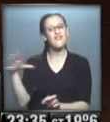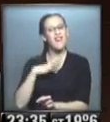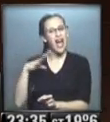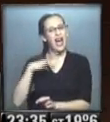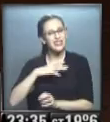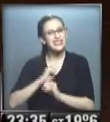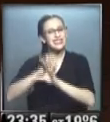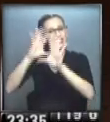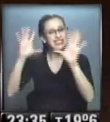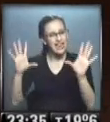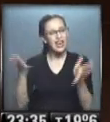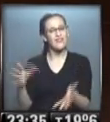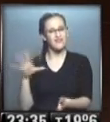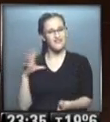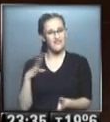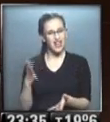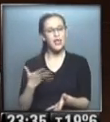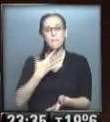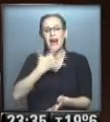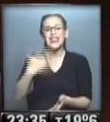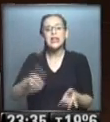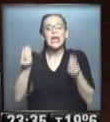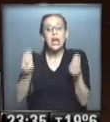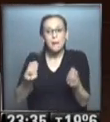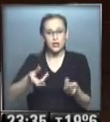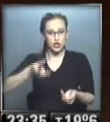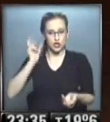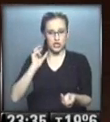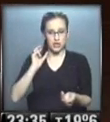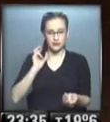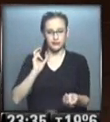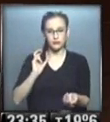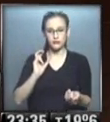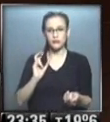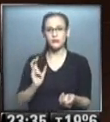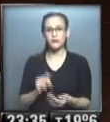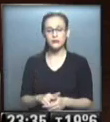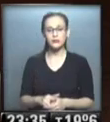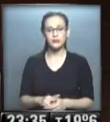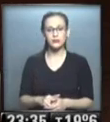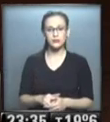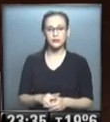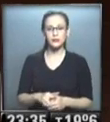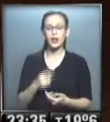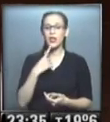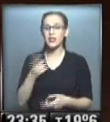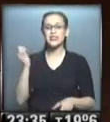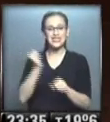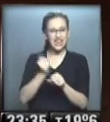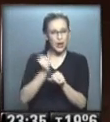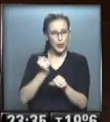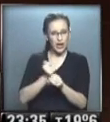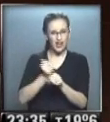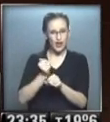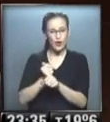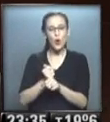cerrar para interpretar bien lo que pasó acá en Chile. Un gran desafío para el pueblo chileno, trabajar para la